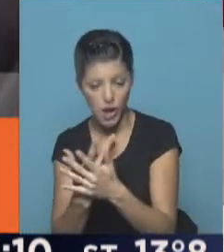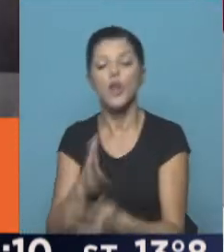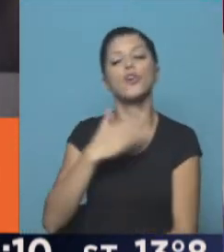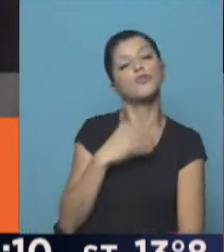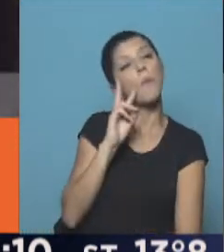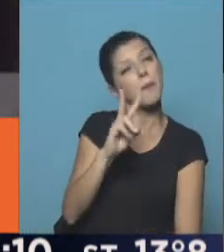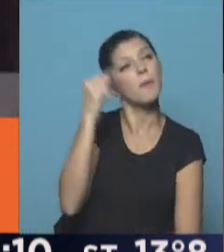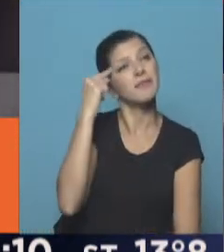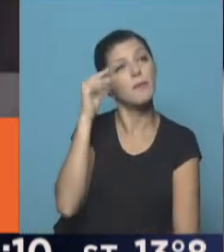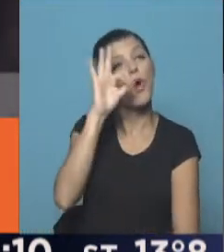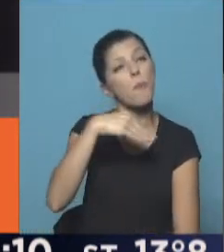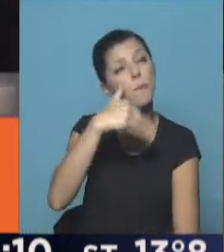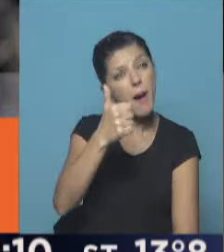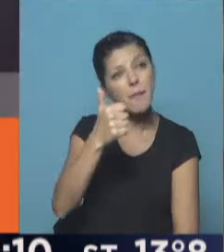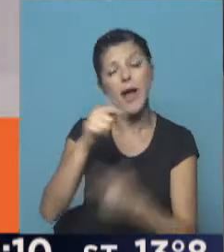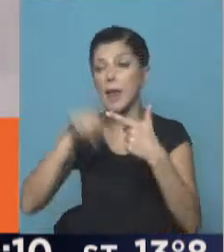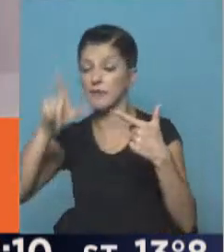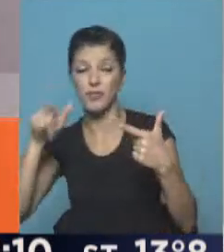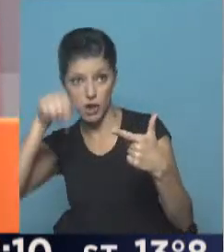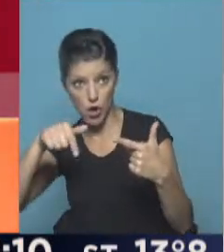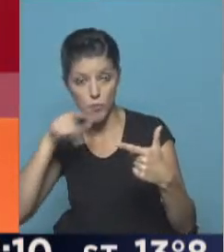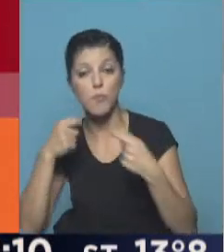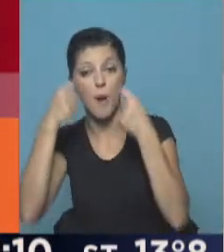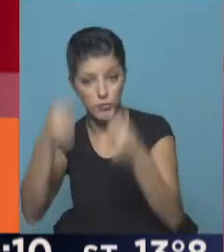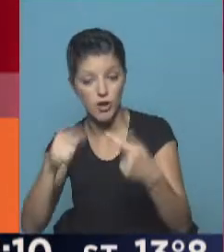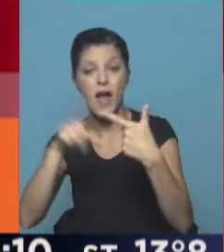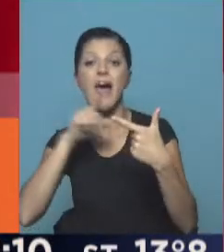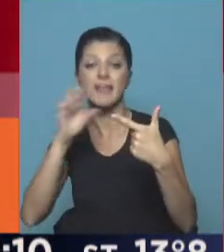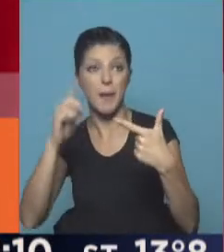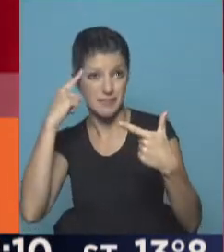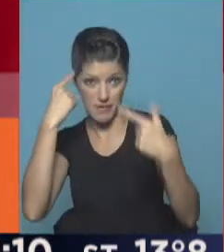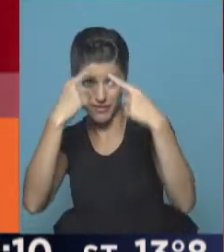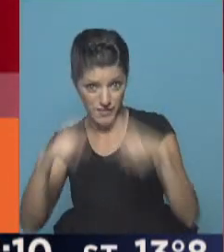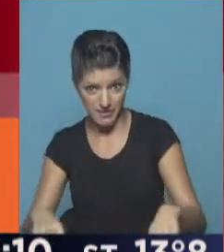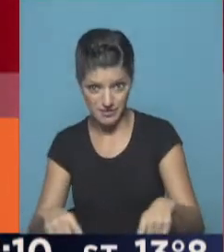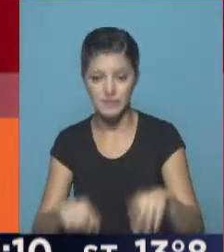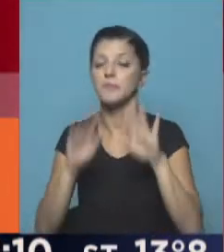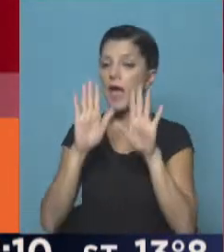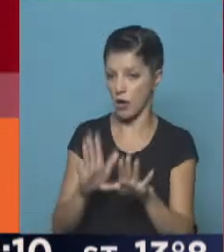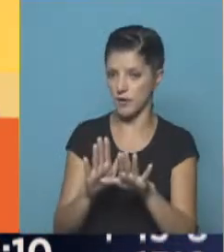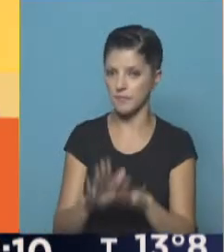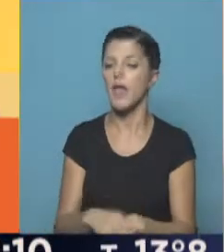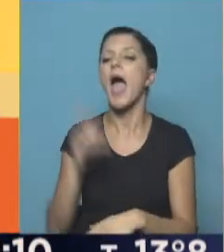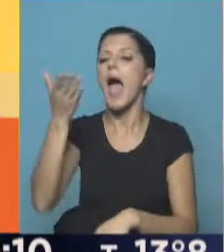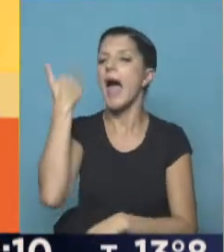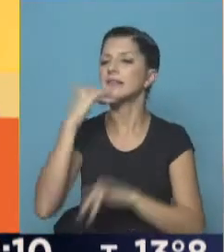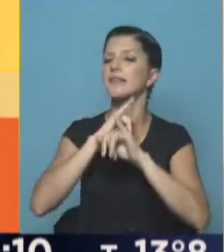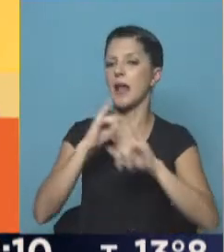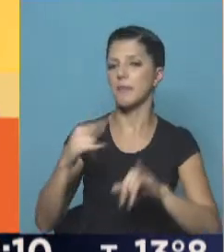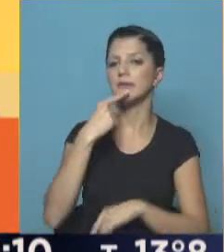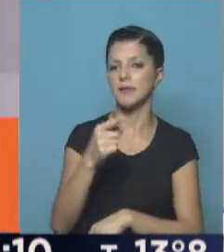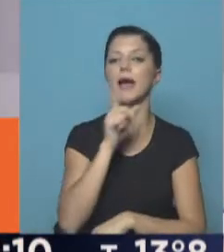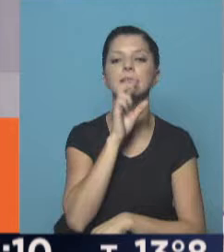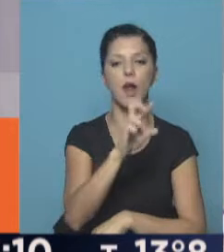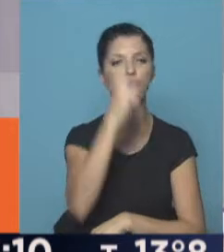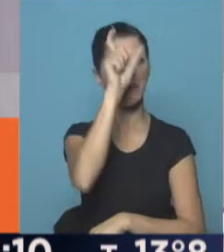votantes, claramente los votantes de Trump. Pero pensemos que en la campaña Trump era el hombre trabajador y Hillary Clinton era la que no había trabajado,